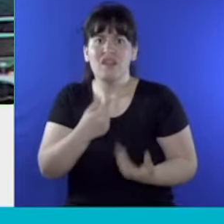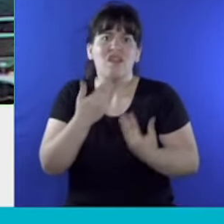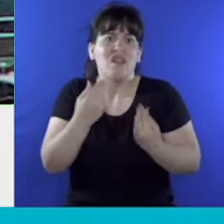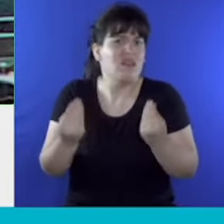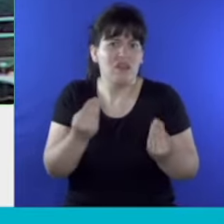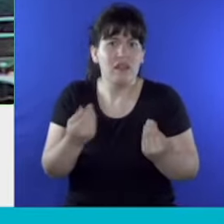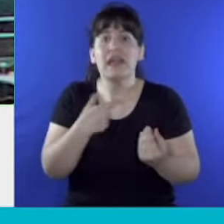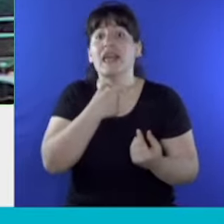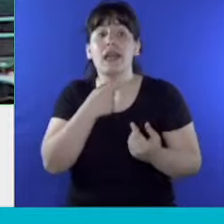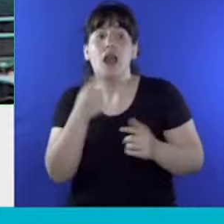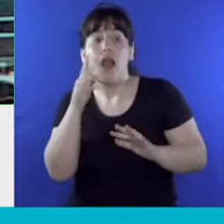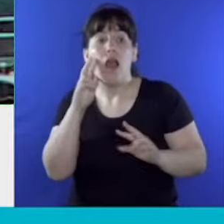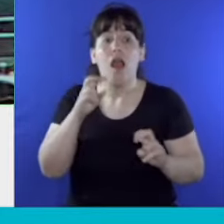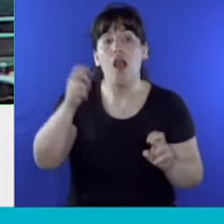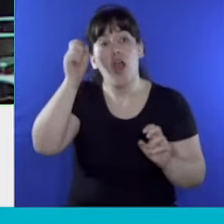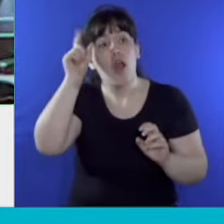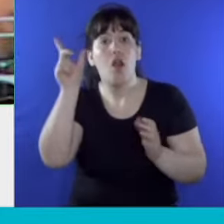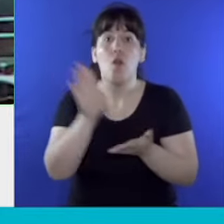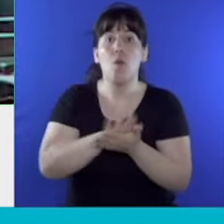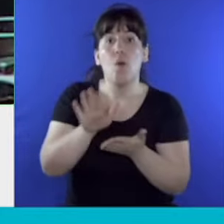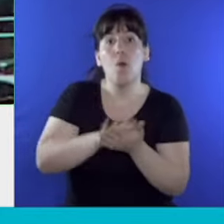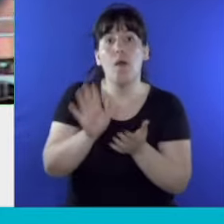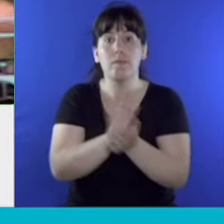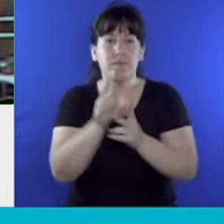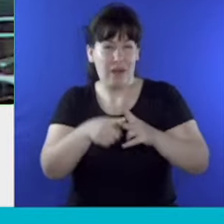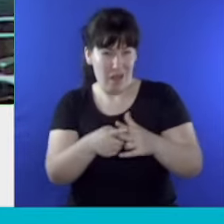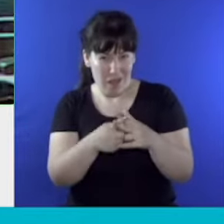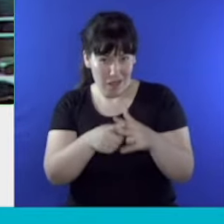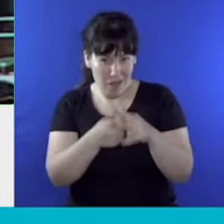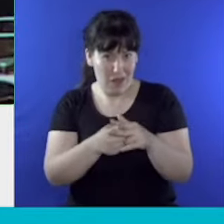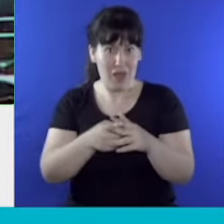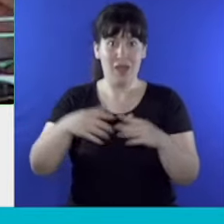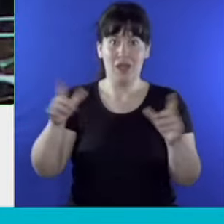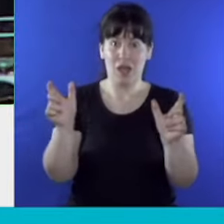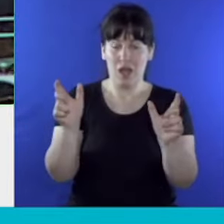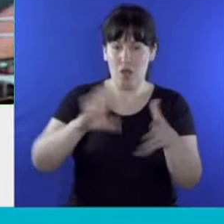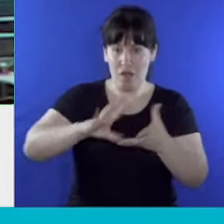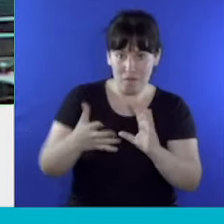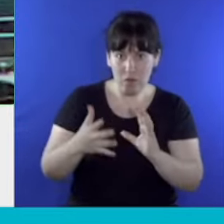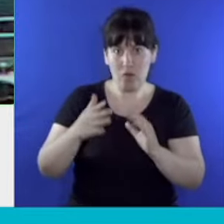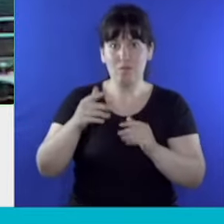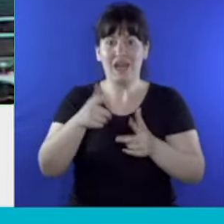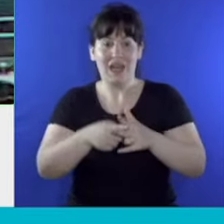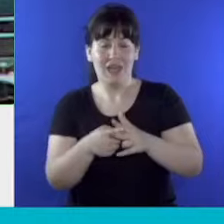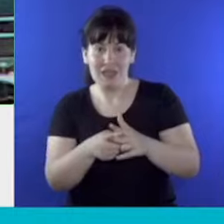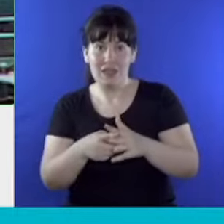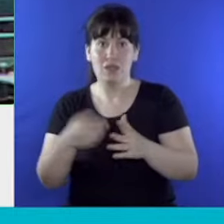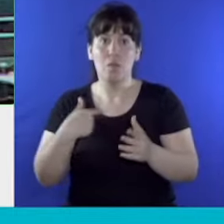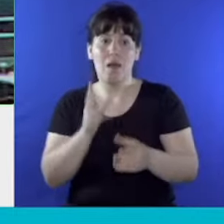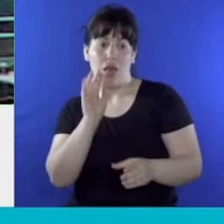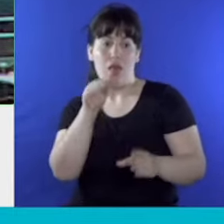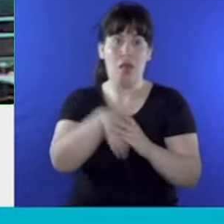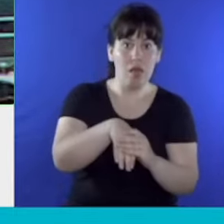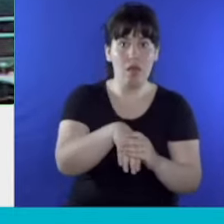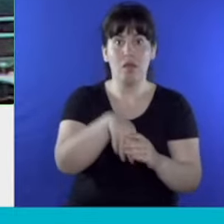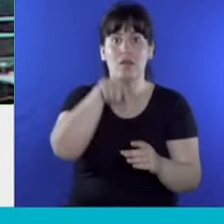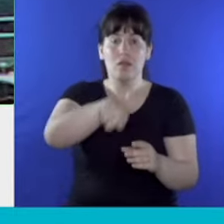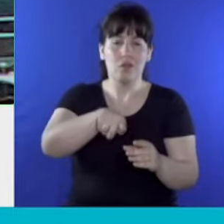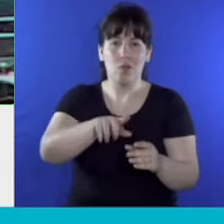incursionar, que quiere dotarse de un arma, de una herramienta, de una estructura, de un instrumento para intervenir en un mercado